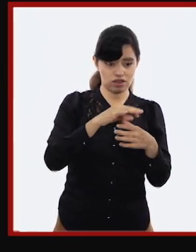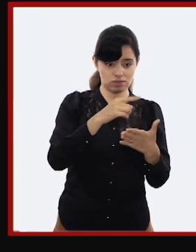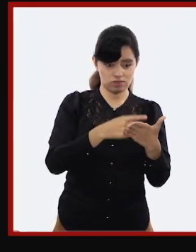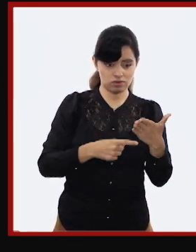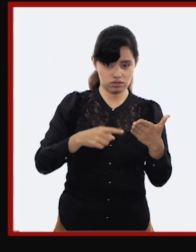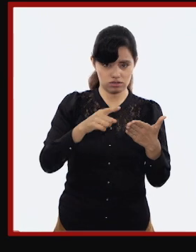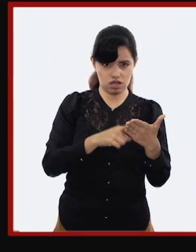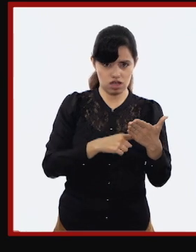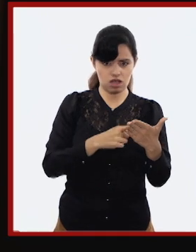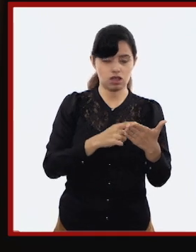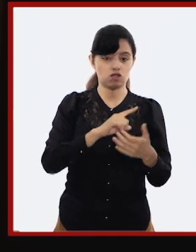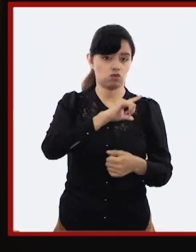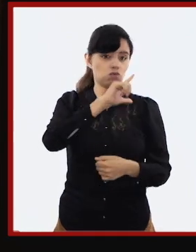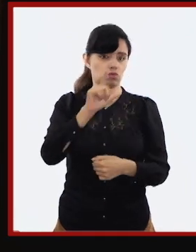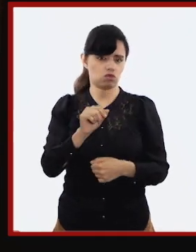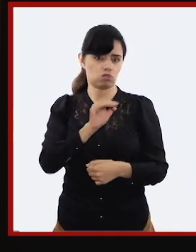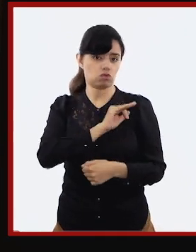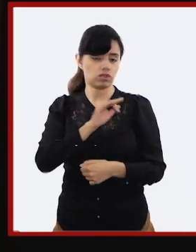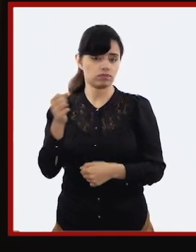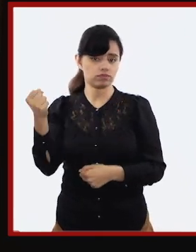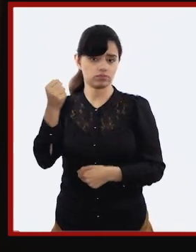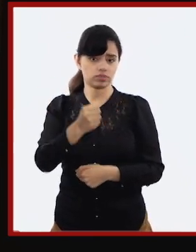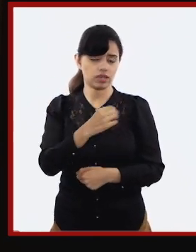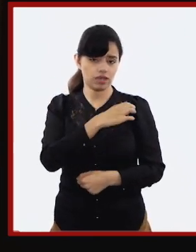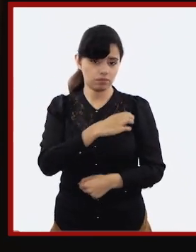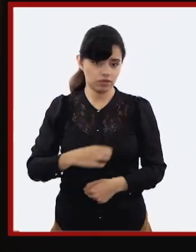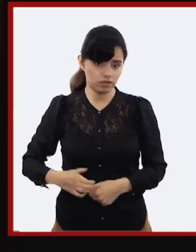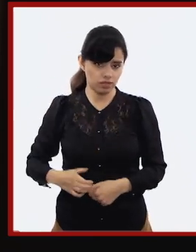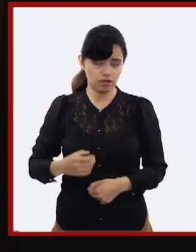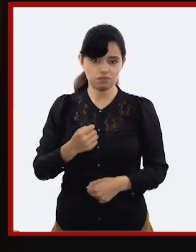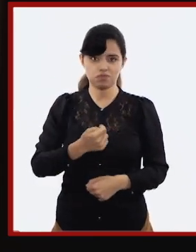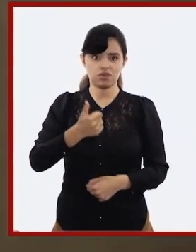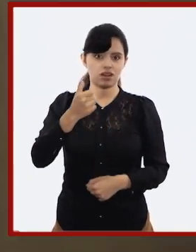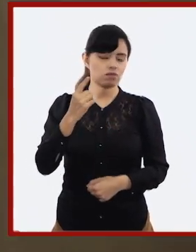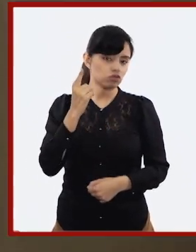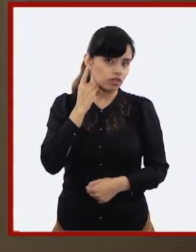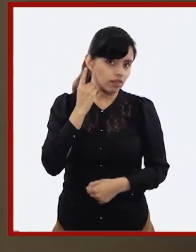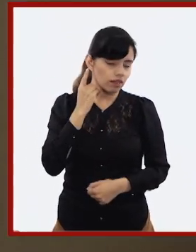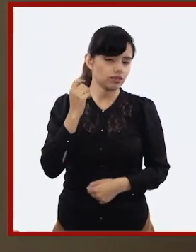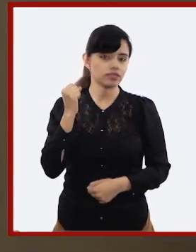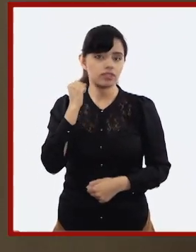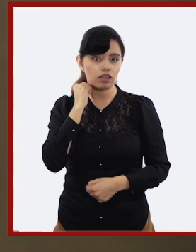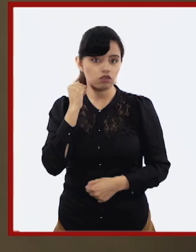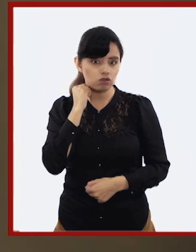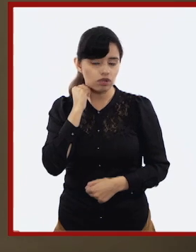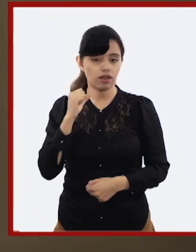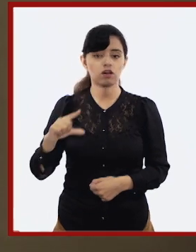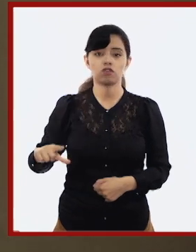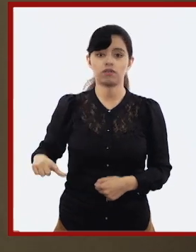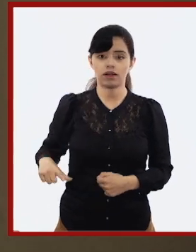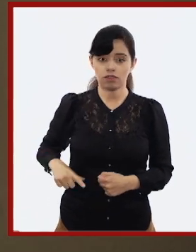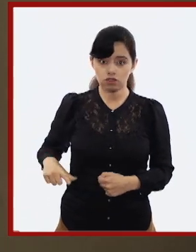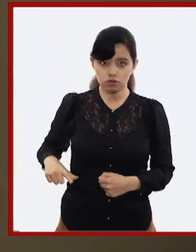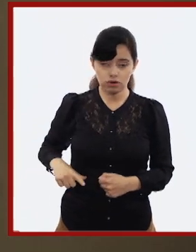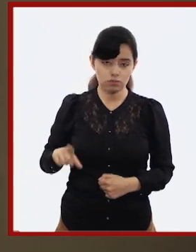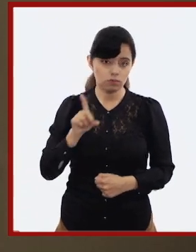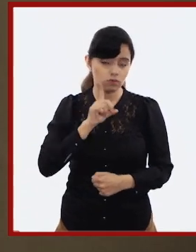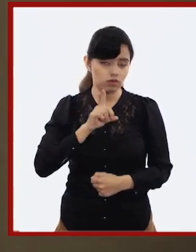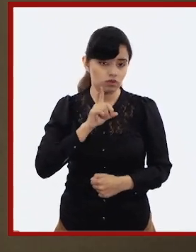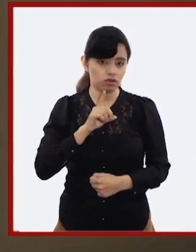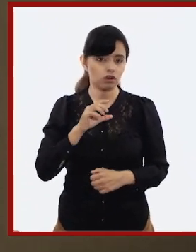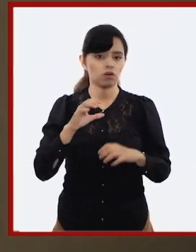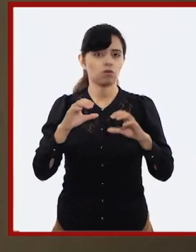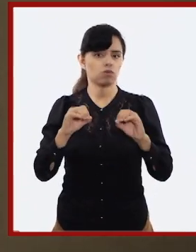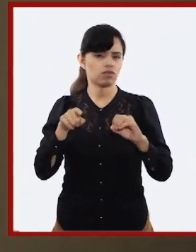ser votadas. Las primeras diputadas, senadoras, la primera gobernadora, la primera